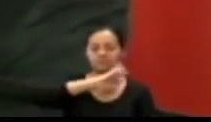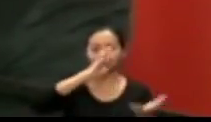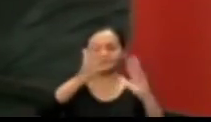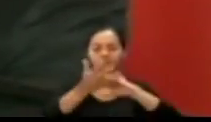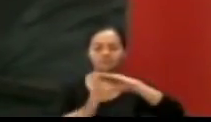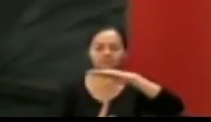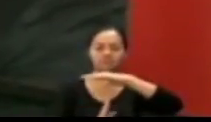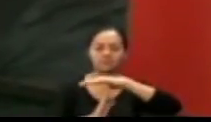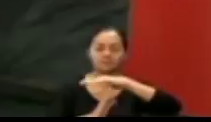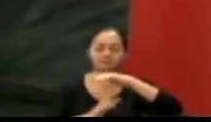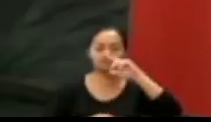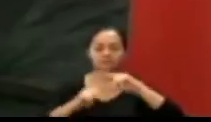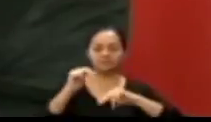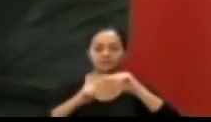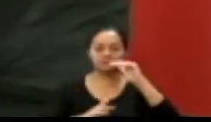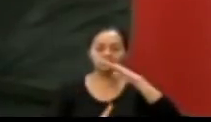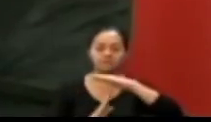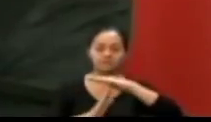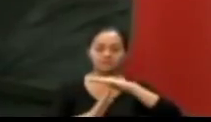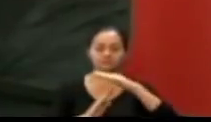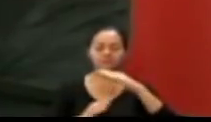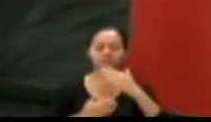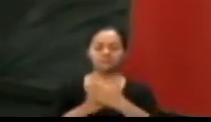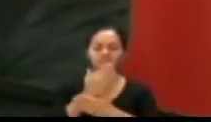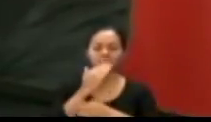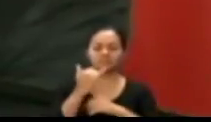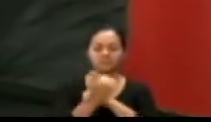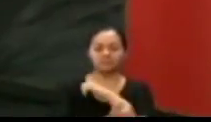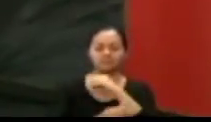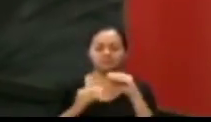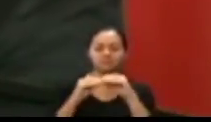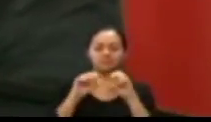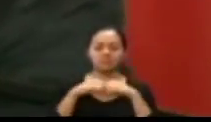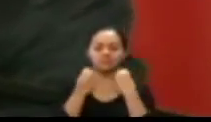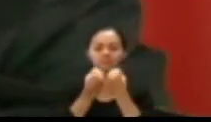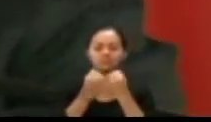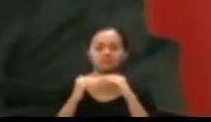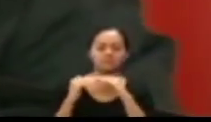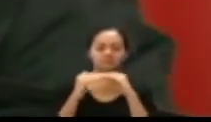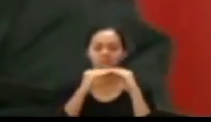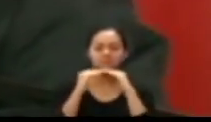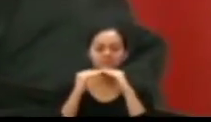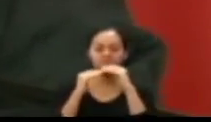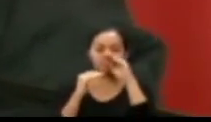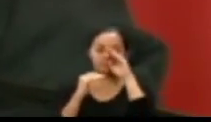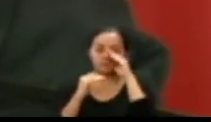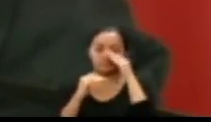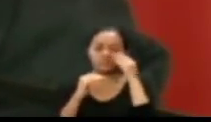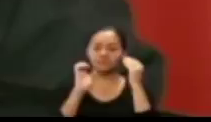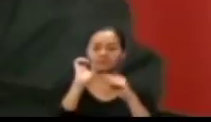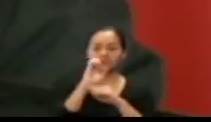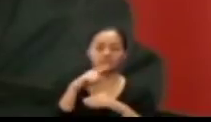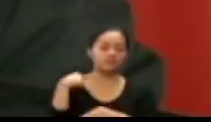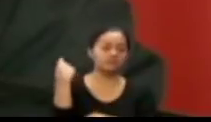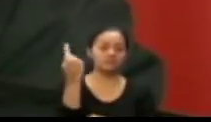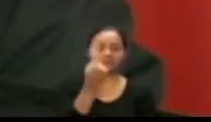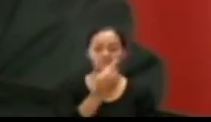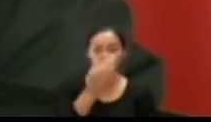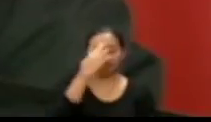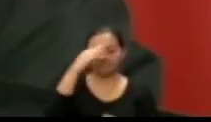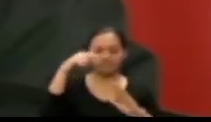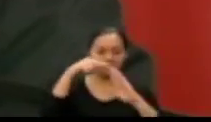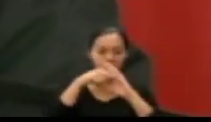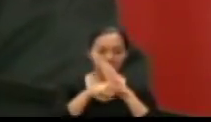paz, construyendo nuevos países, construyendo sociedades mucho más equitativas. Y al Ecuador entero, nuestro profundo reconocimiento